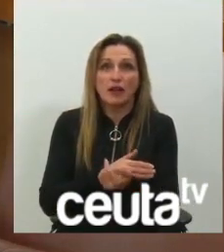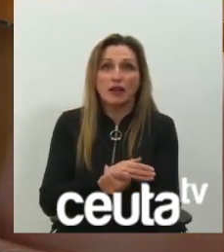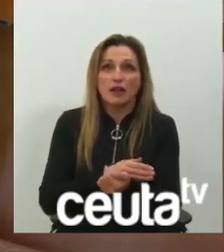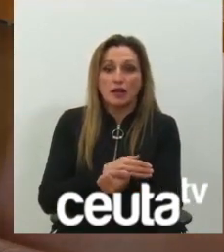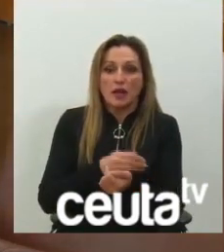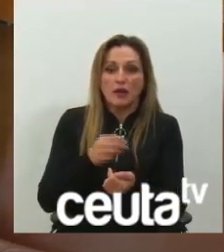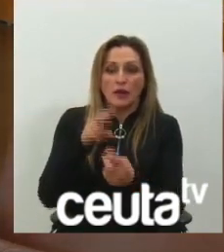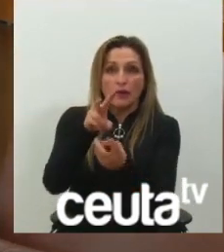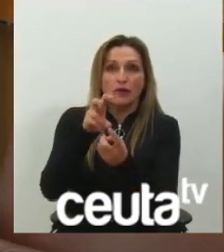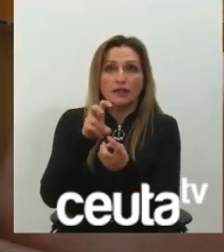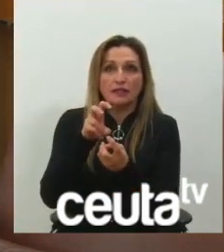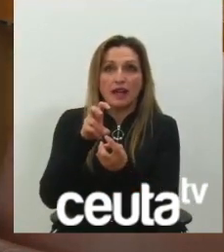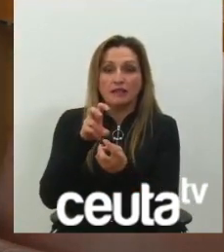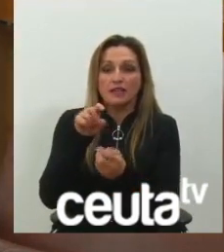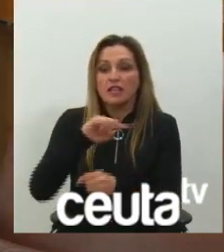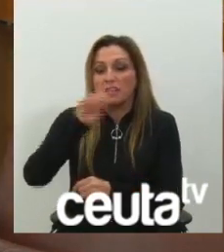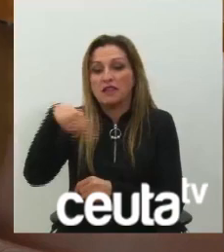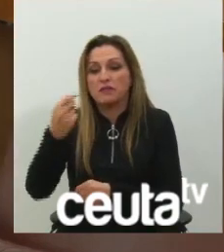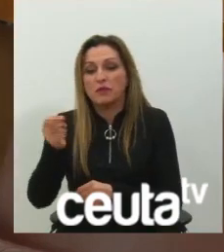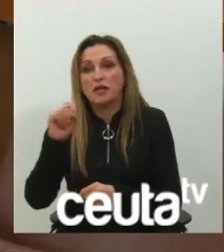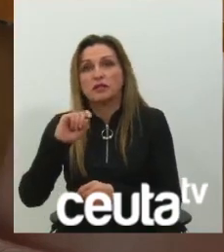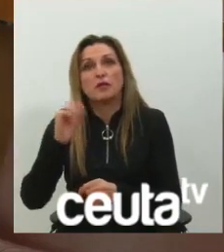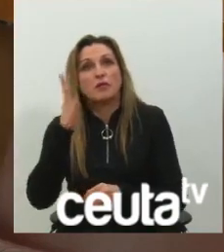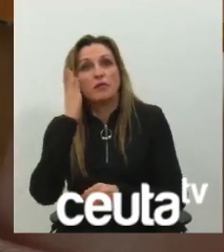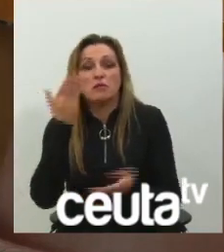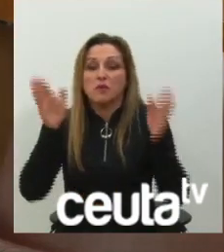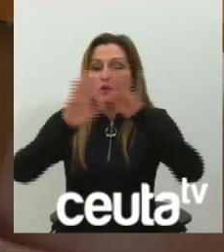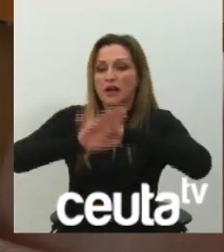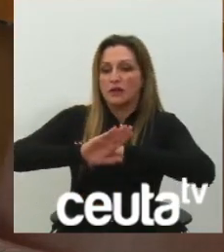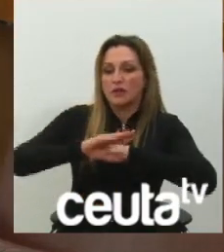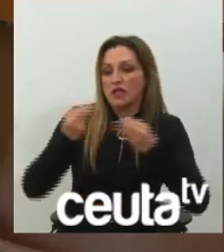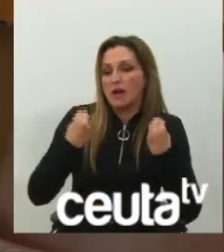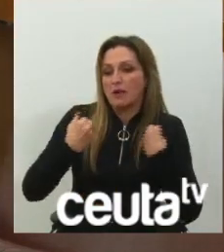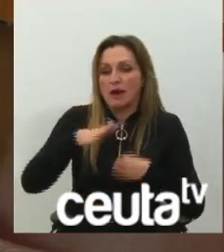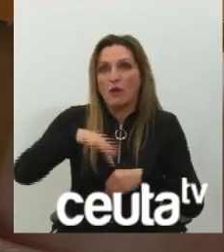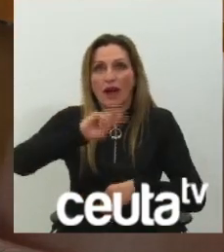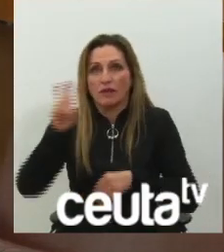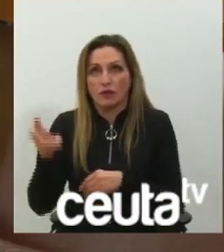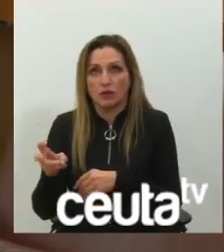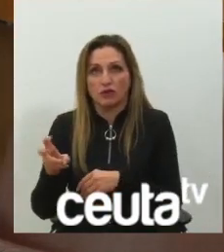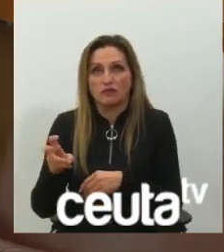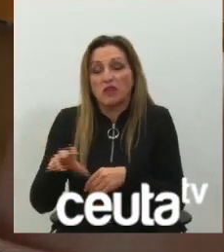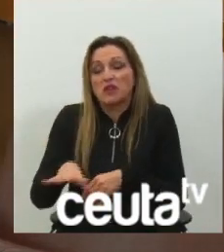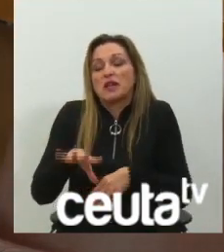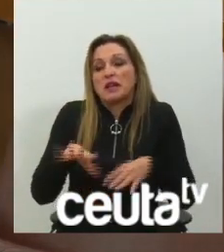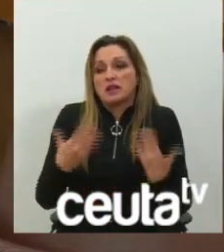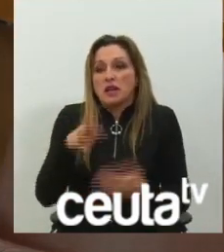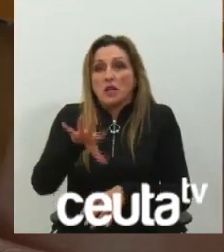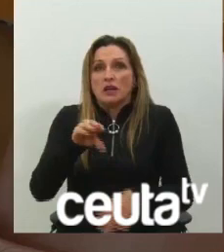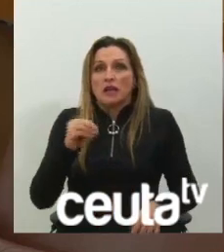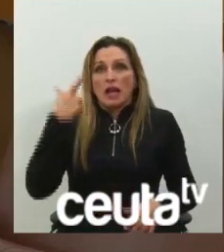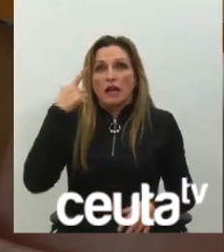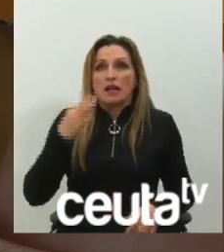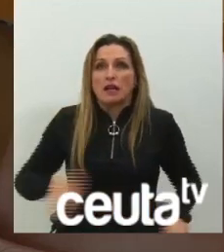para los ceutíes y por la noche como le digo se vayan a vivir a otro sitio como comprenderá es lógico que